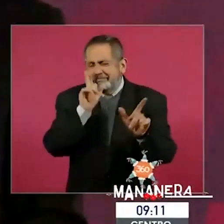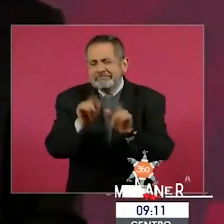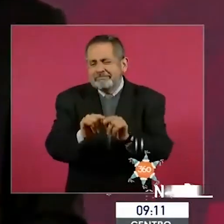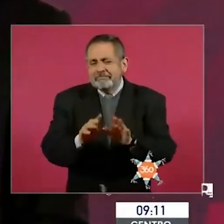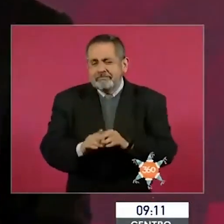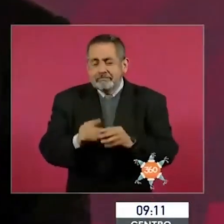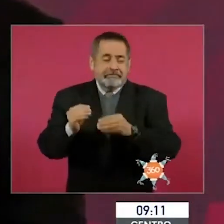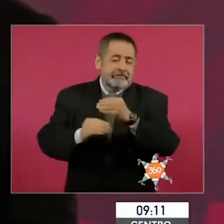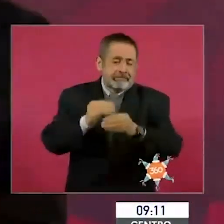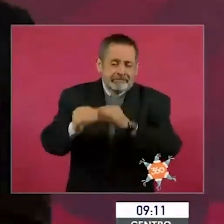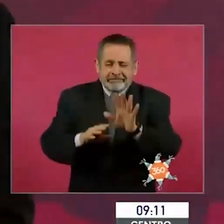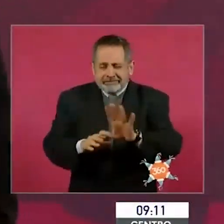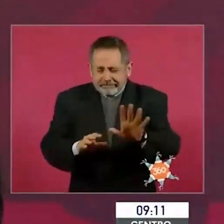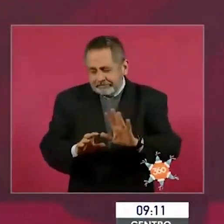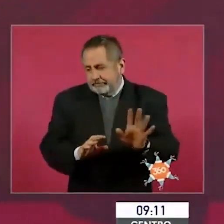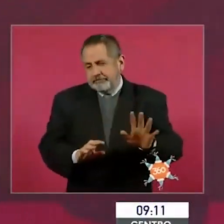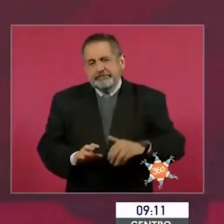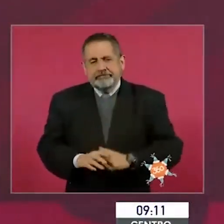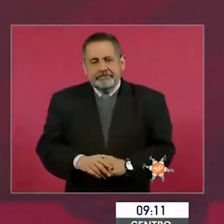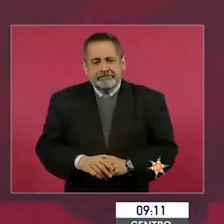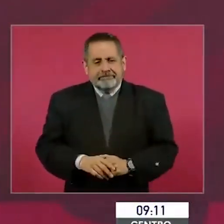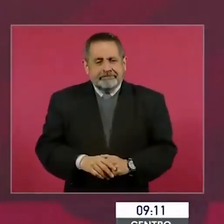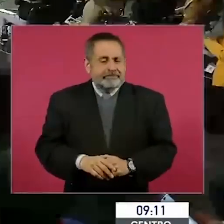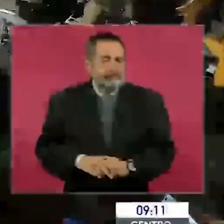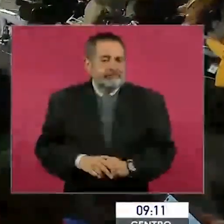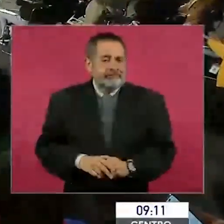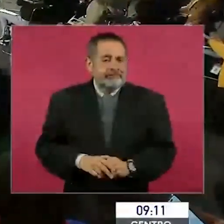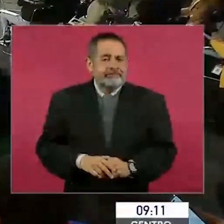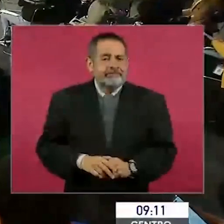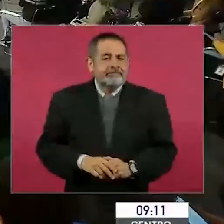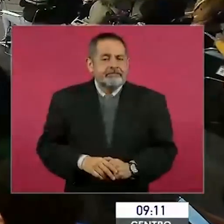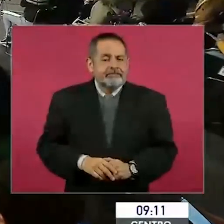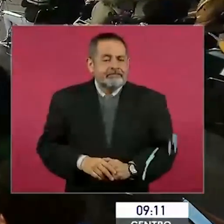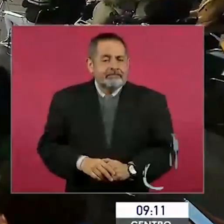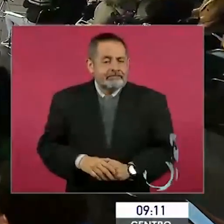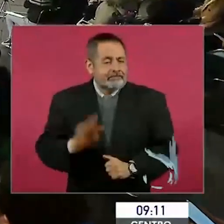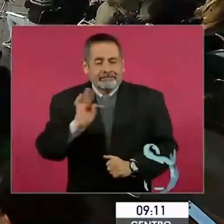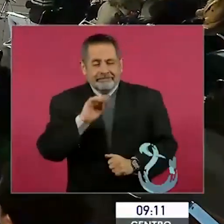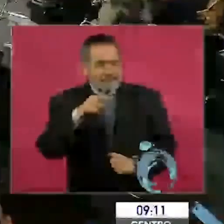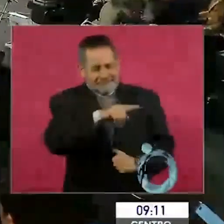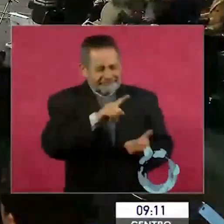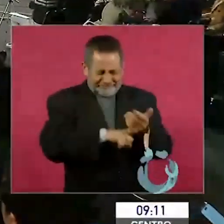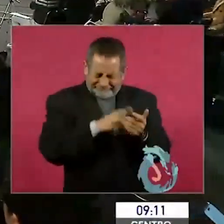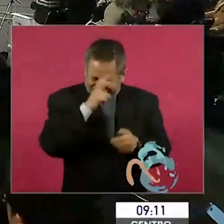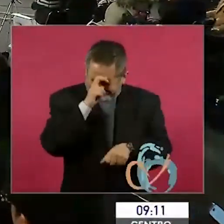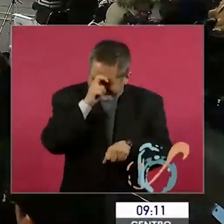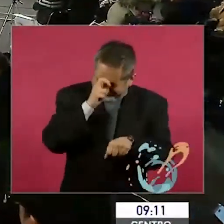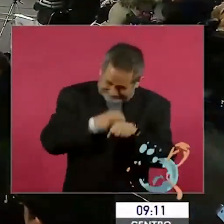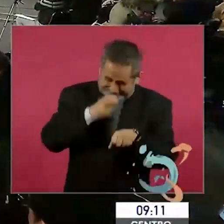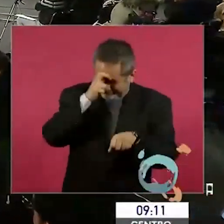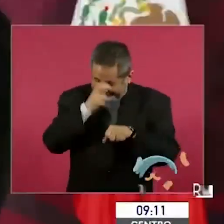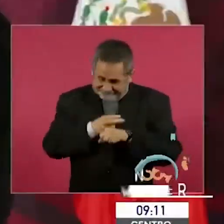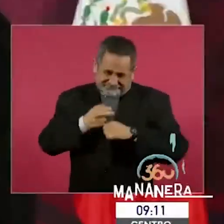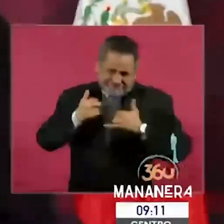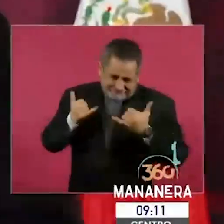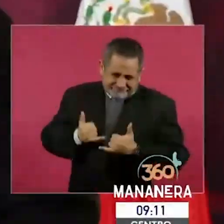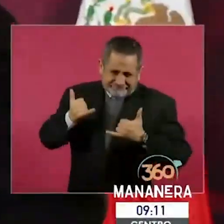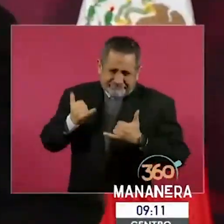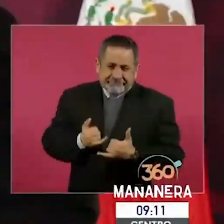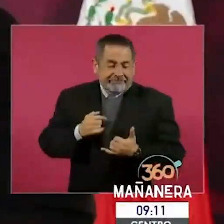Ya si están muy, muy, muy, muy, muy, muy, muy tercos, muy necios, porque quieren